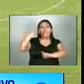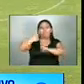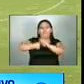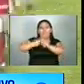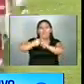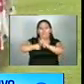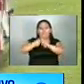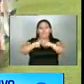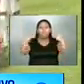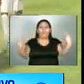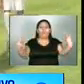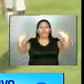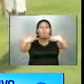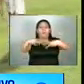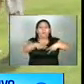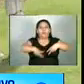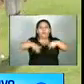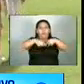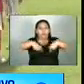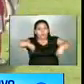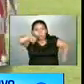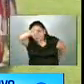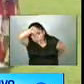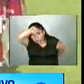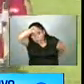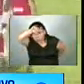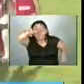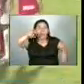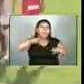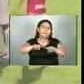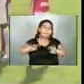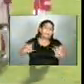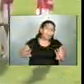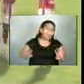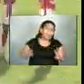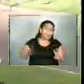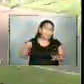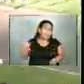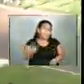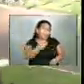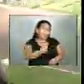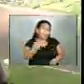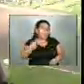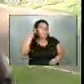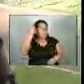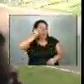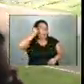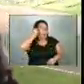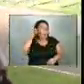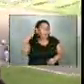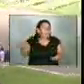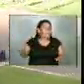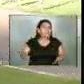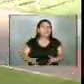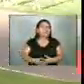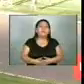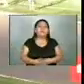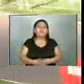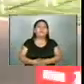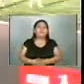partido de cuartos de final en el estadio Cuscatlán. Pero, ¿qué opina la ciudadanía ante esta decisión?